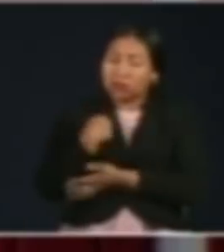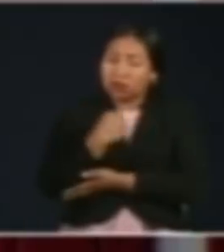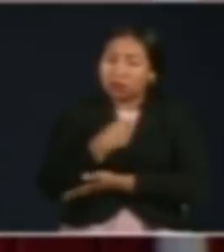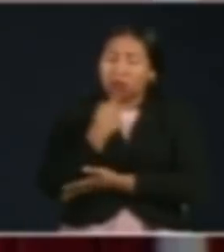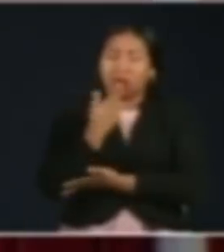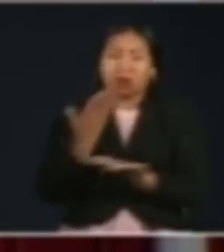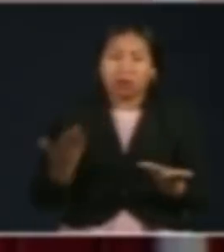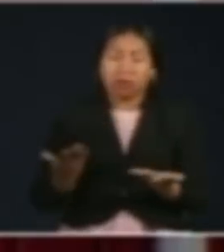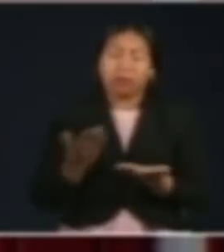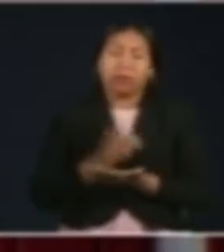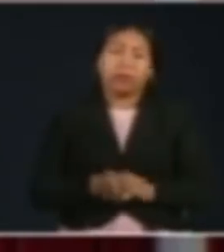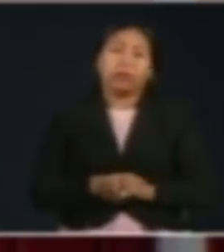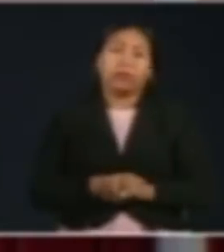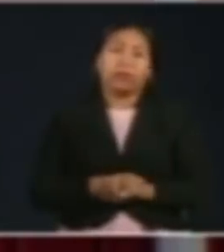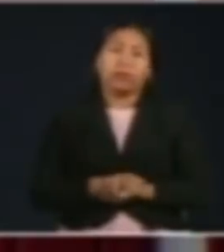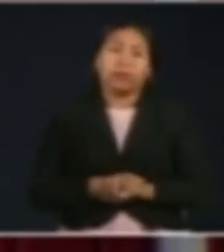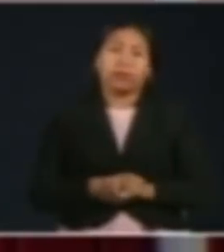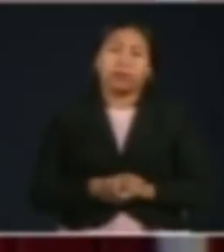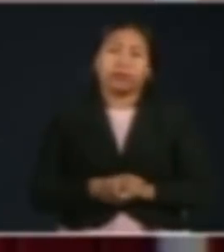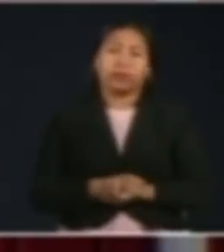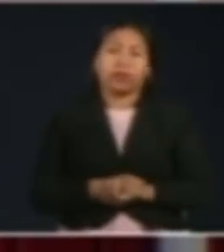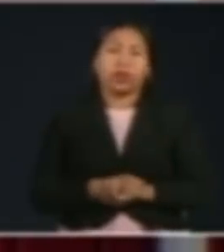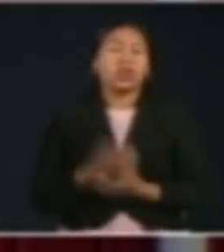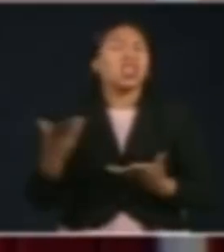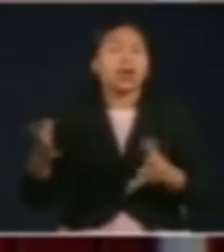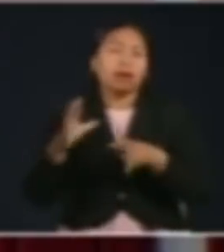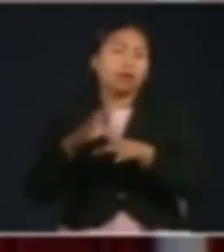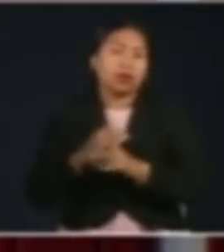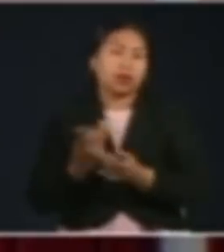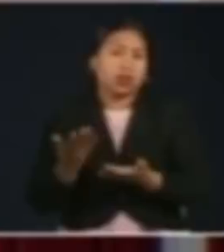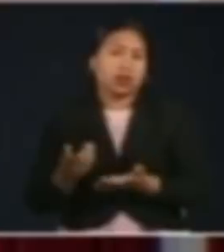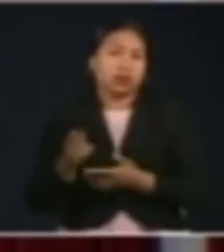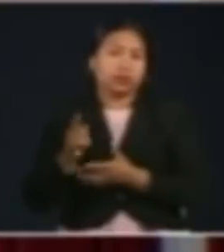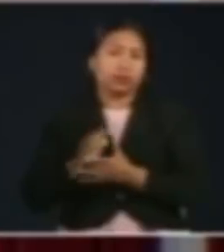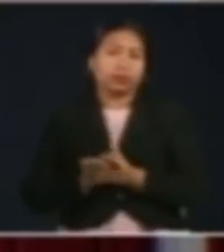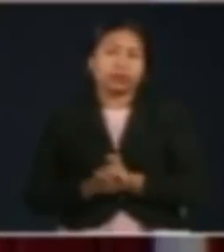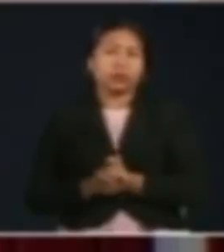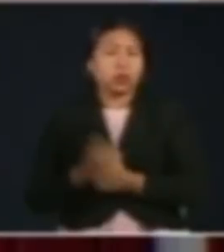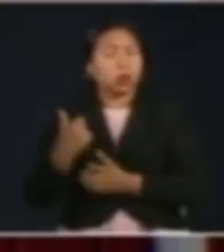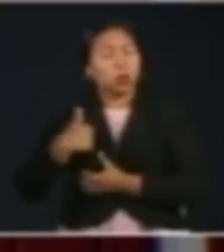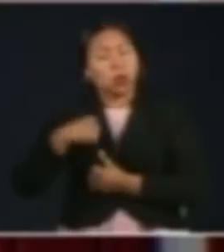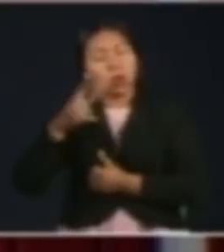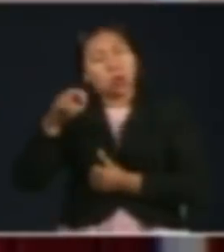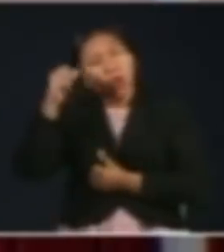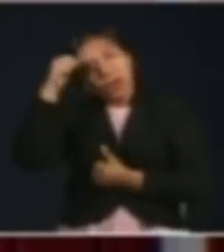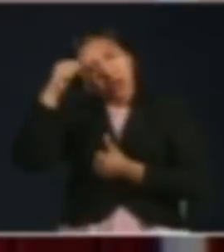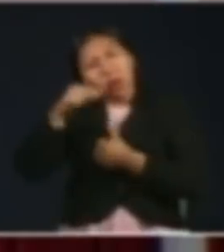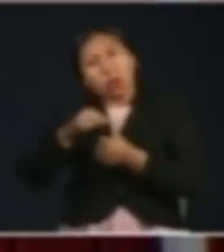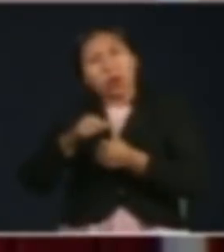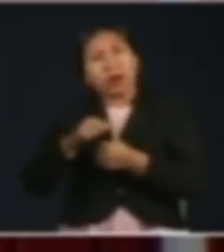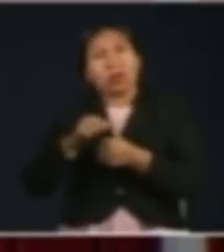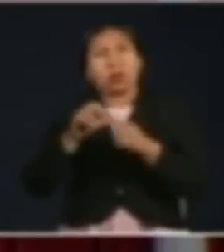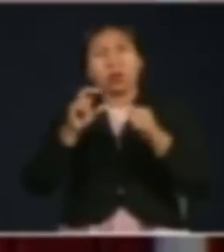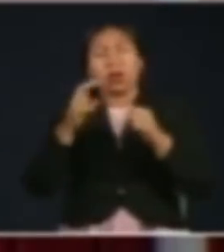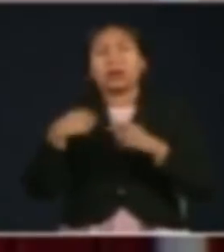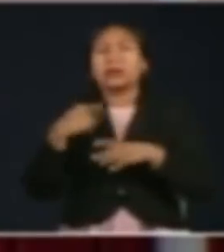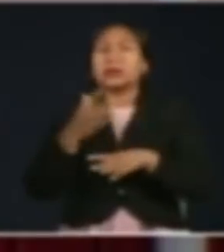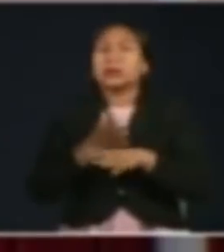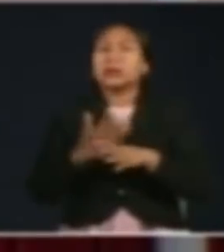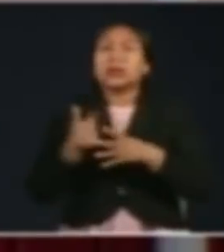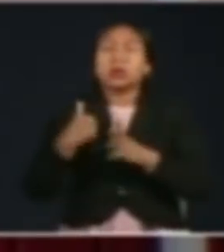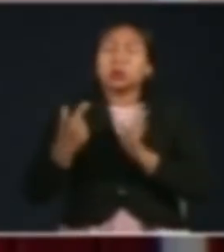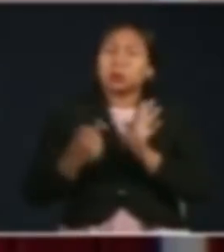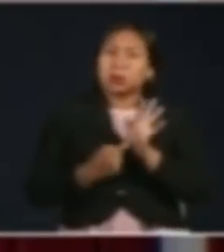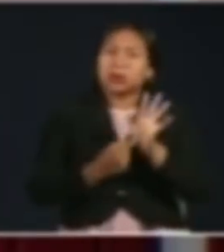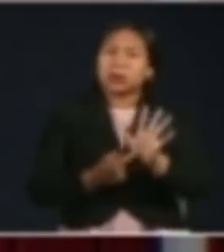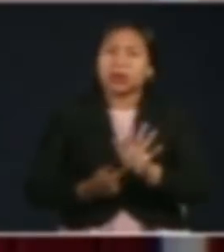pasando? ¿Y qué va a hacer? Yo me recuerdo que en el periodo pasado yo presenté un proyecto de ley